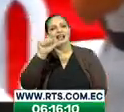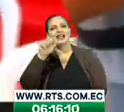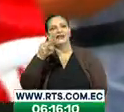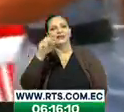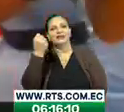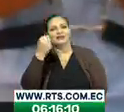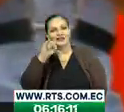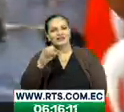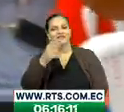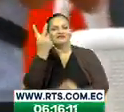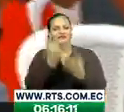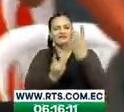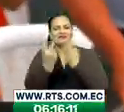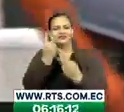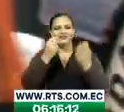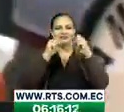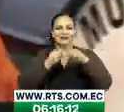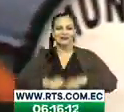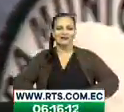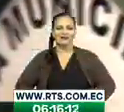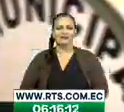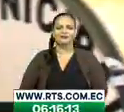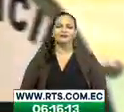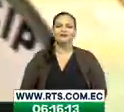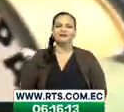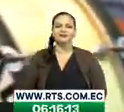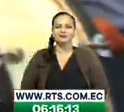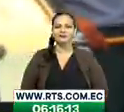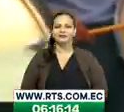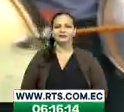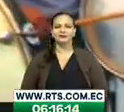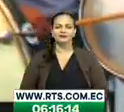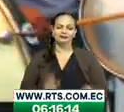sus fiestas. Informó Javier Rosero.